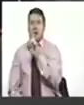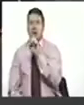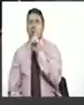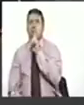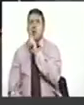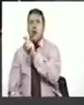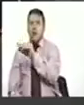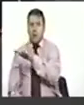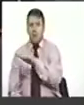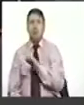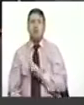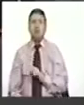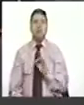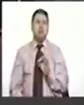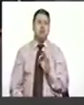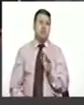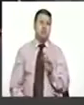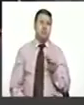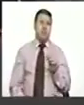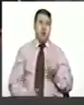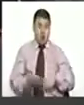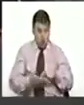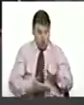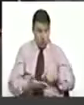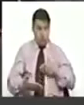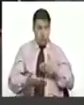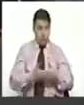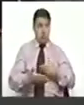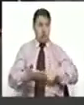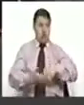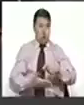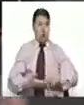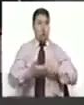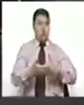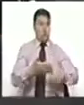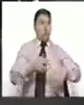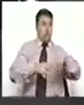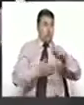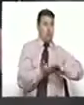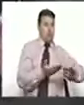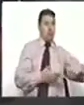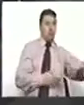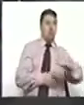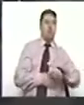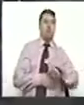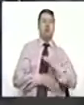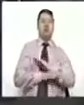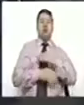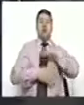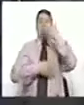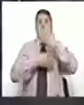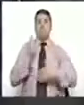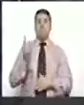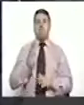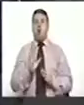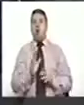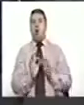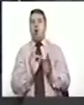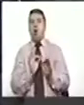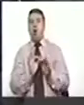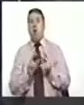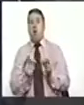Berlín-Bucaramanga. Quedaron sendos contratos para dobles calzadas. El gobierno dejó agotar las